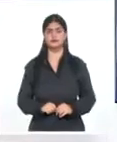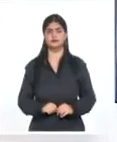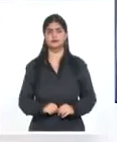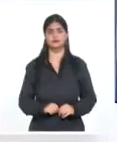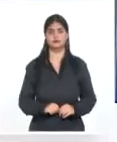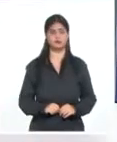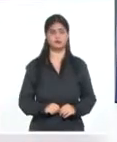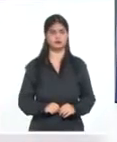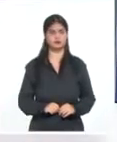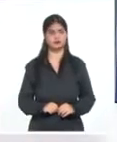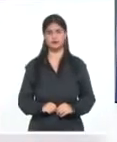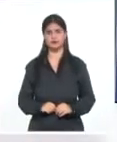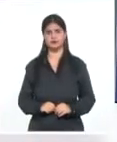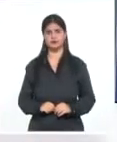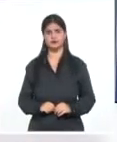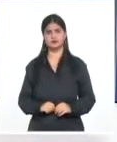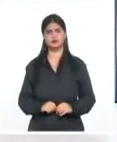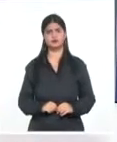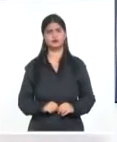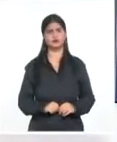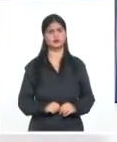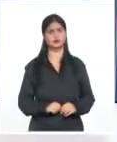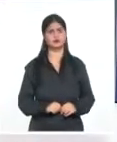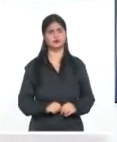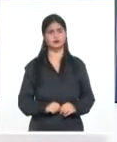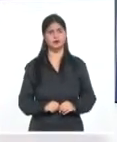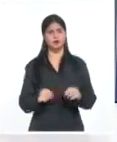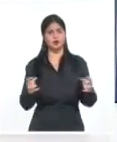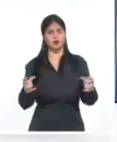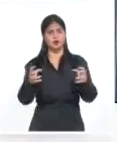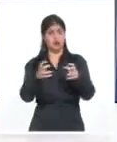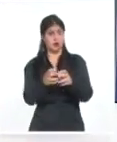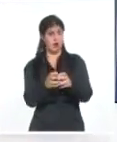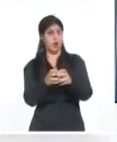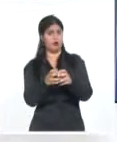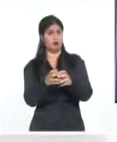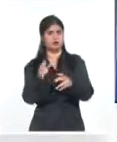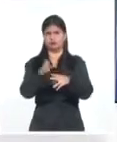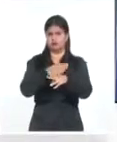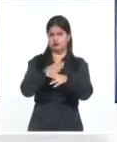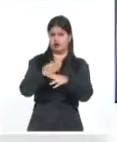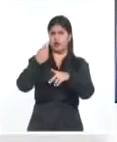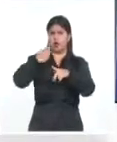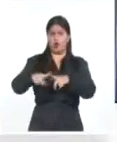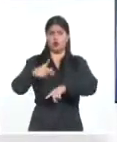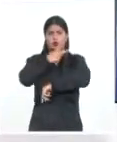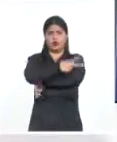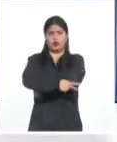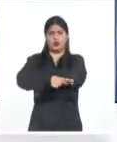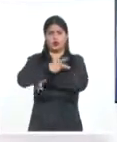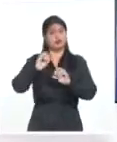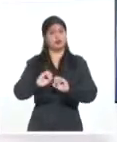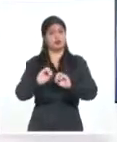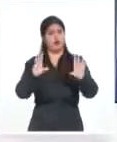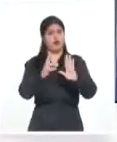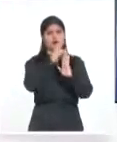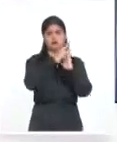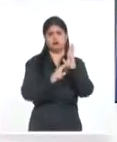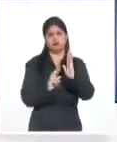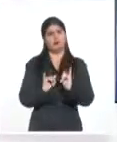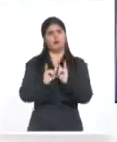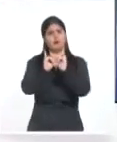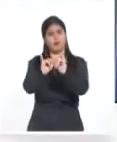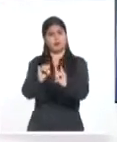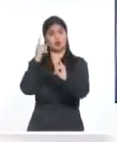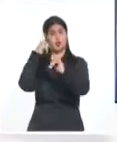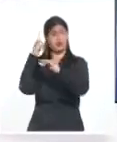El prestigioso grupo británico The Lancet Discovery Science publicó en la revista Clinical Medicine un artículo científico sobre la vacuna